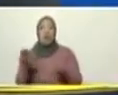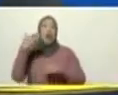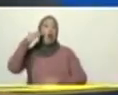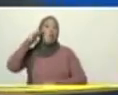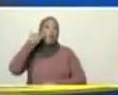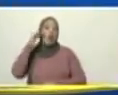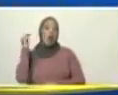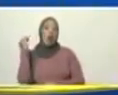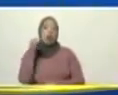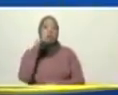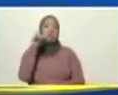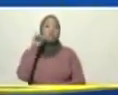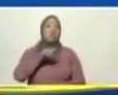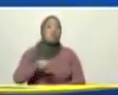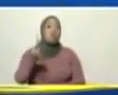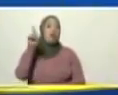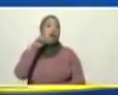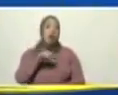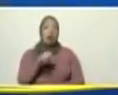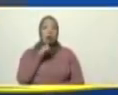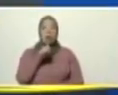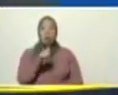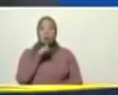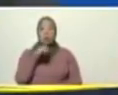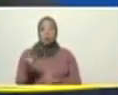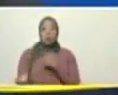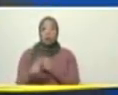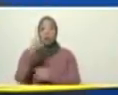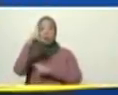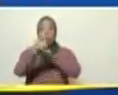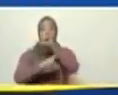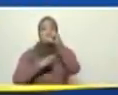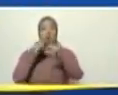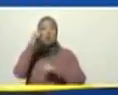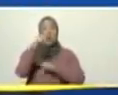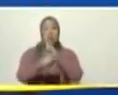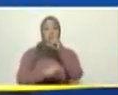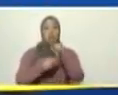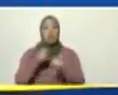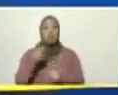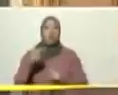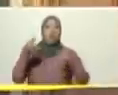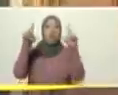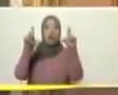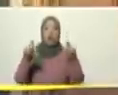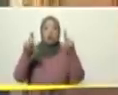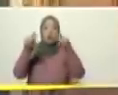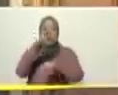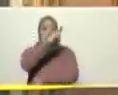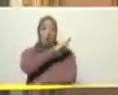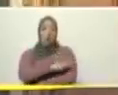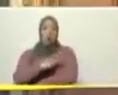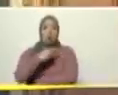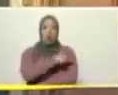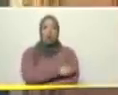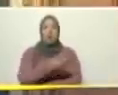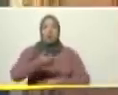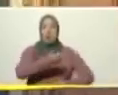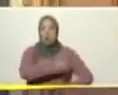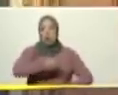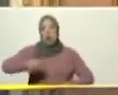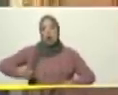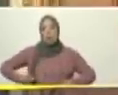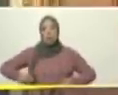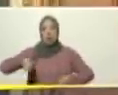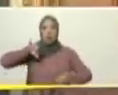algo sobre Ayotzinapa? ¿Cuántas veces viste en Twitter comentarios sobre Haití, fotos de sus hospitales o del hambre en su país? ¿Te da horror